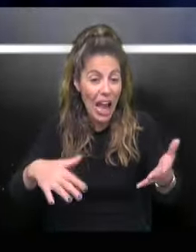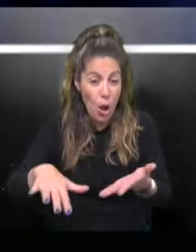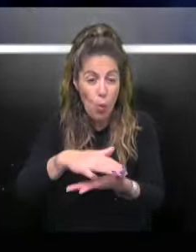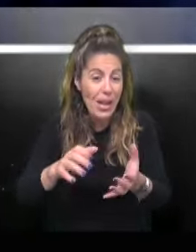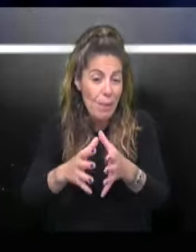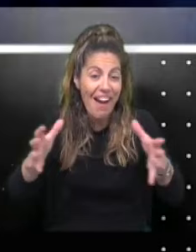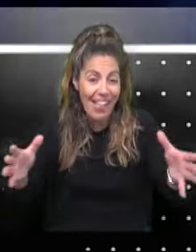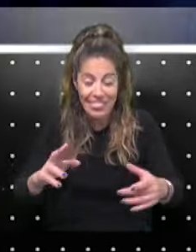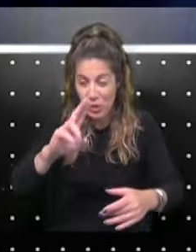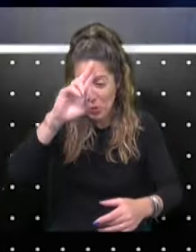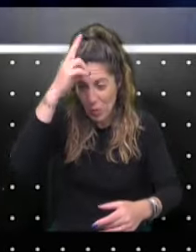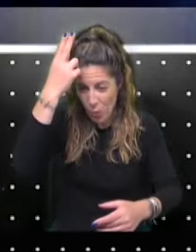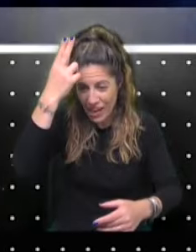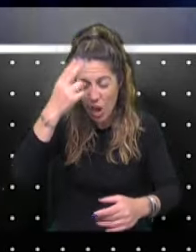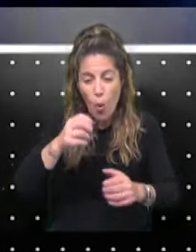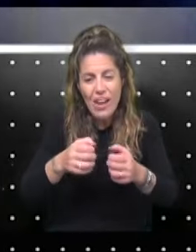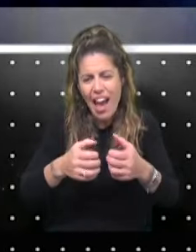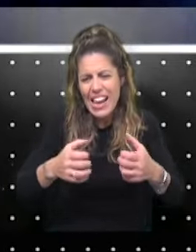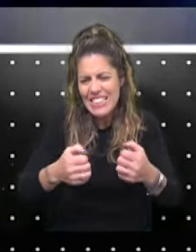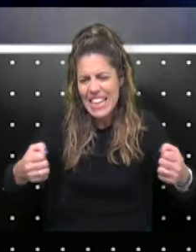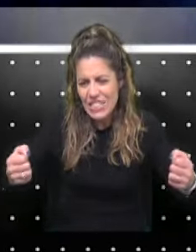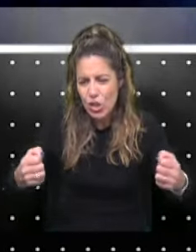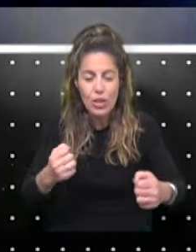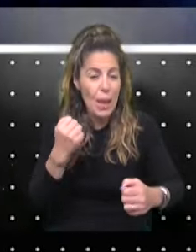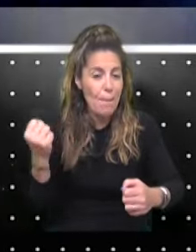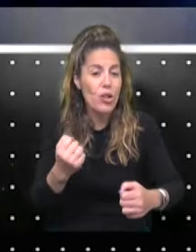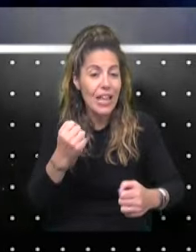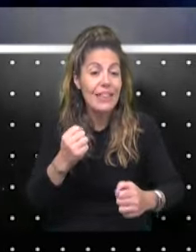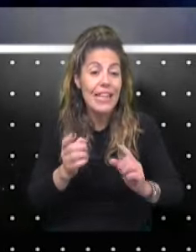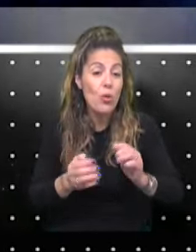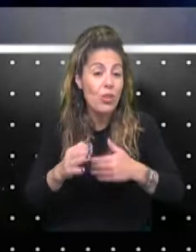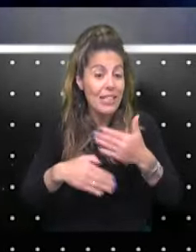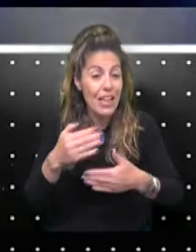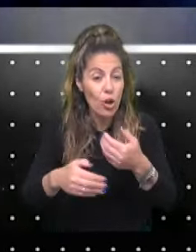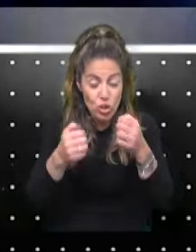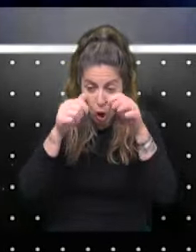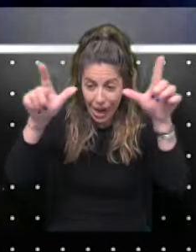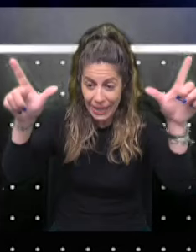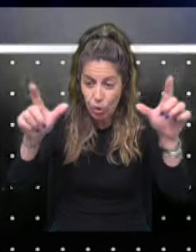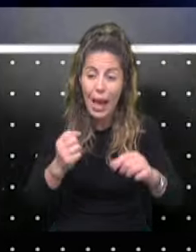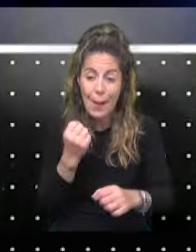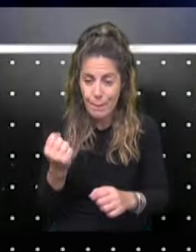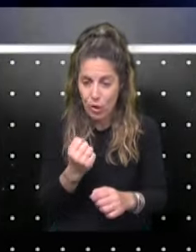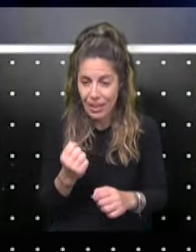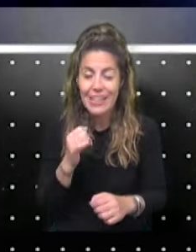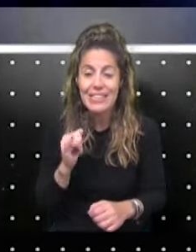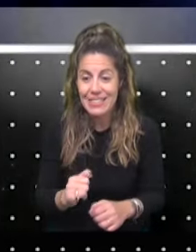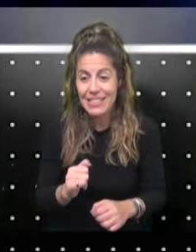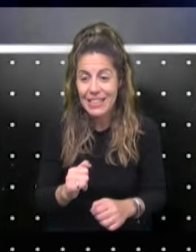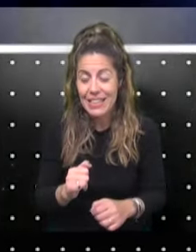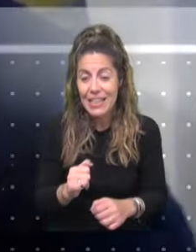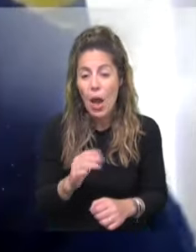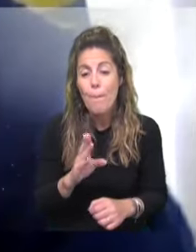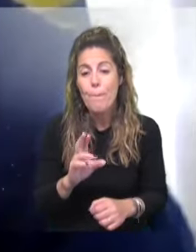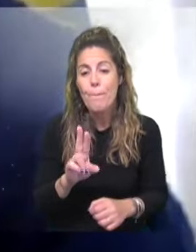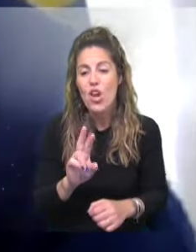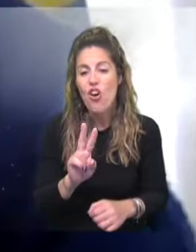extensión muy importante y sobre todo un desarrollo agrícola No sí la verdad que la provincia de Buenos Aires es la